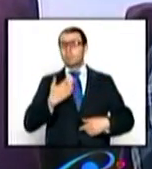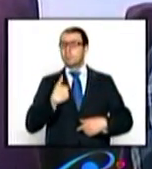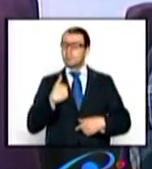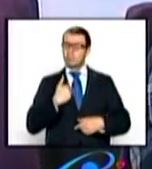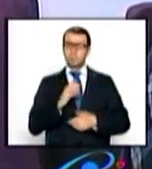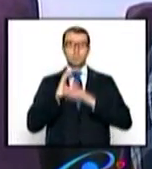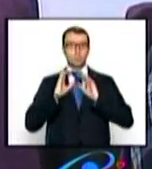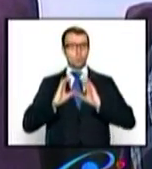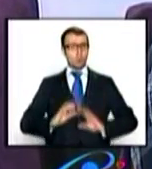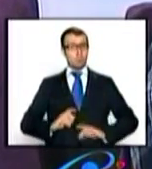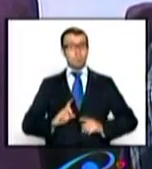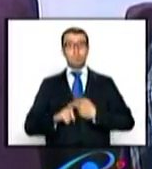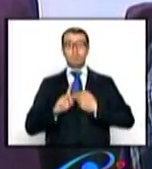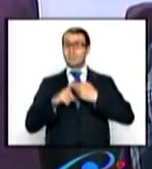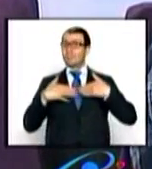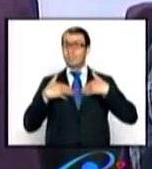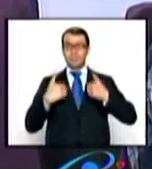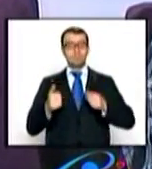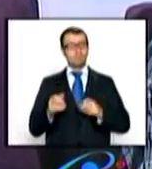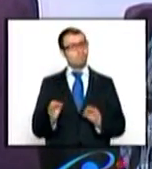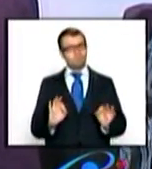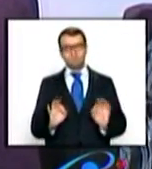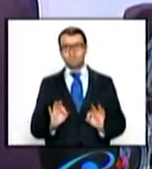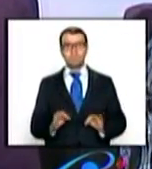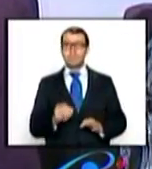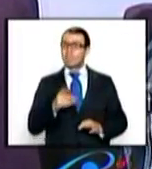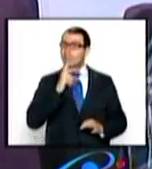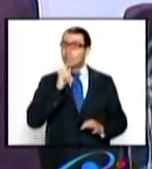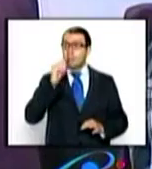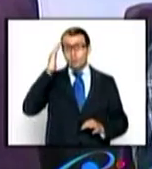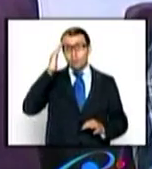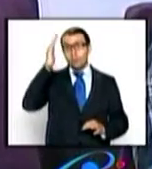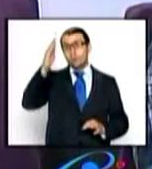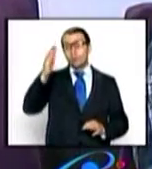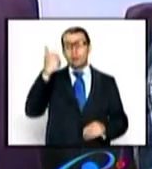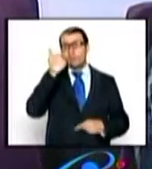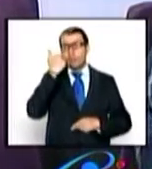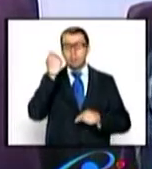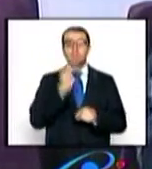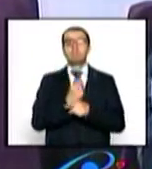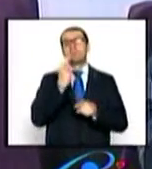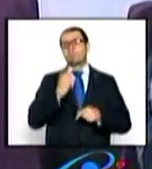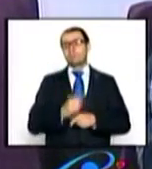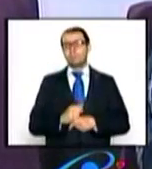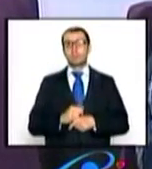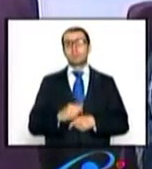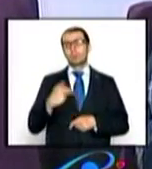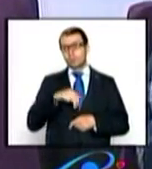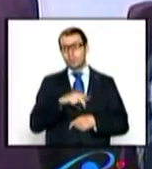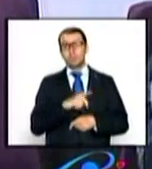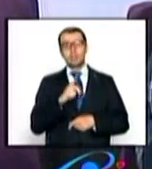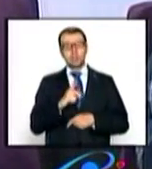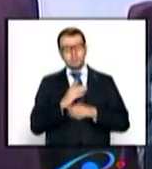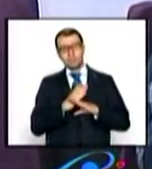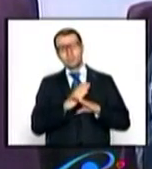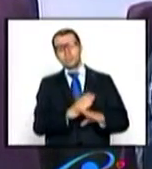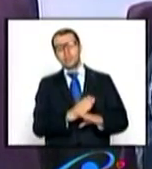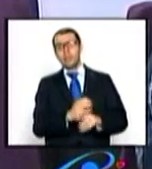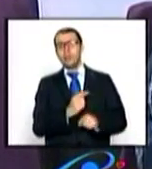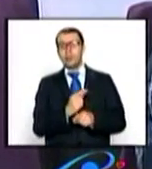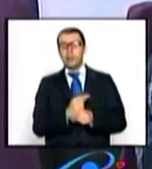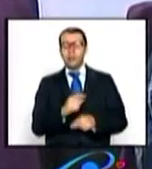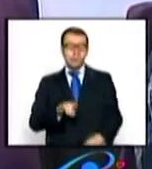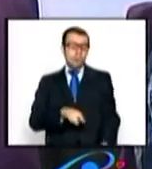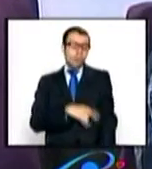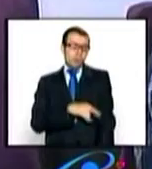efecto positivo en la salud y que determinan a futuro o a mediano plazo una enfermedad. Entonces, a nivel preventivo, la sueroterapia tiene